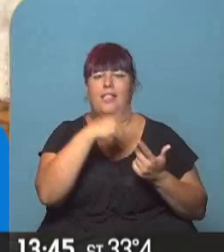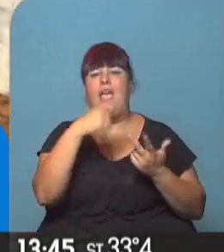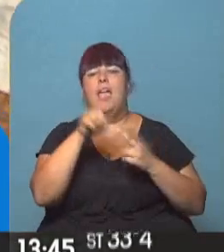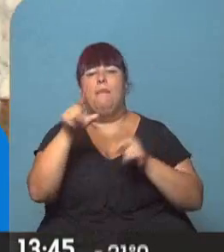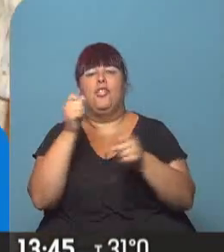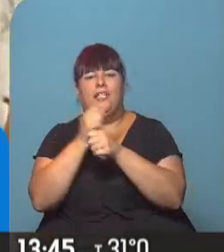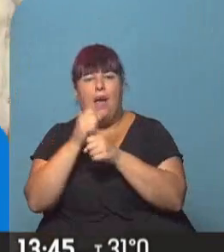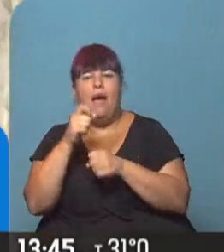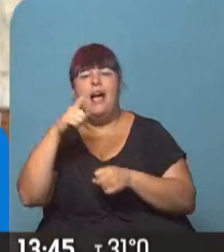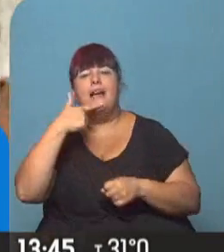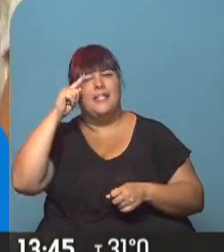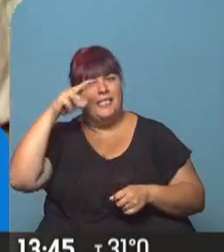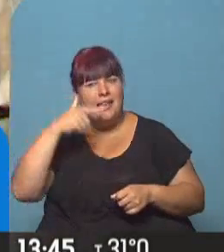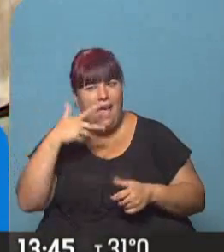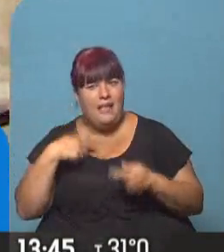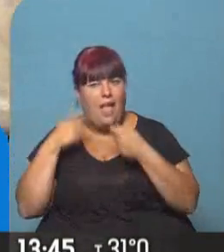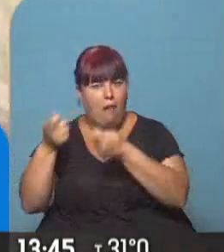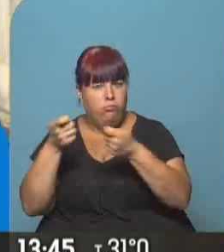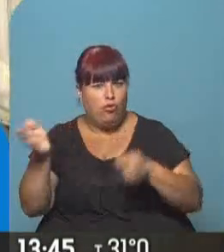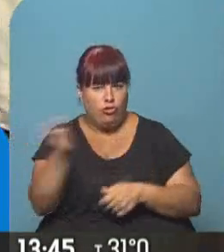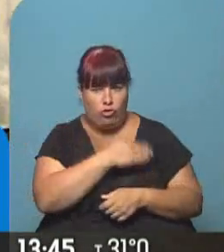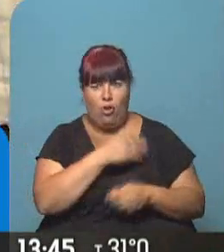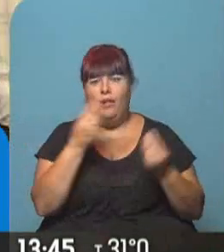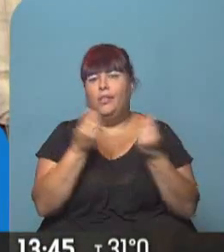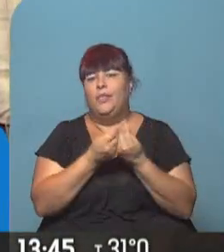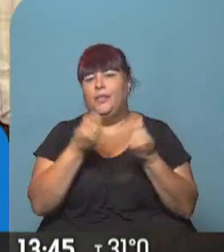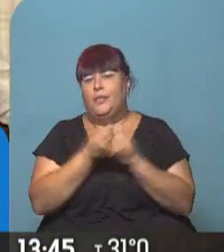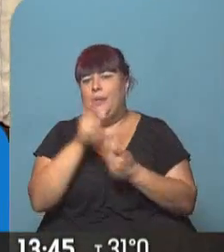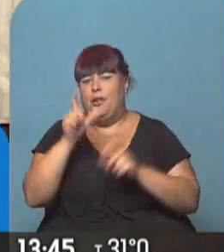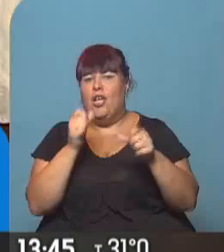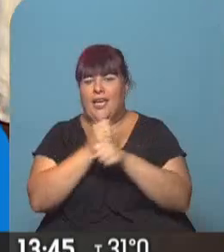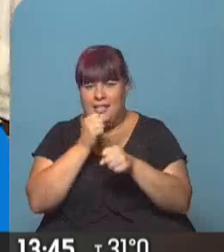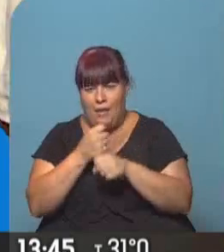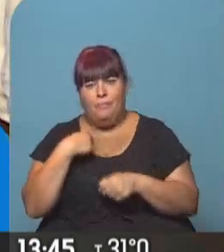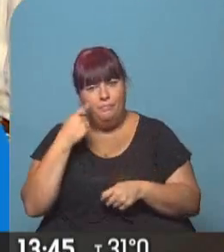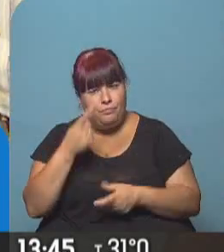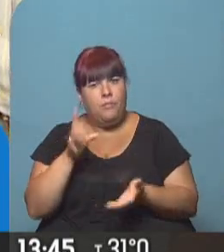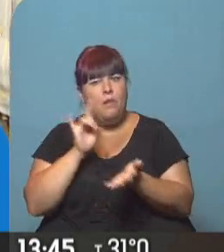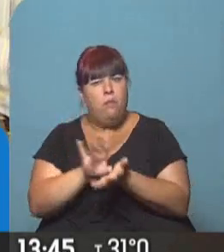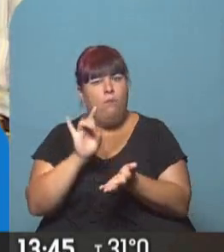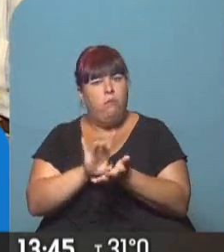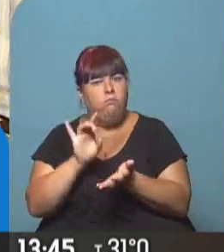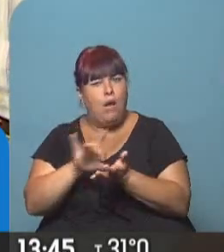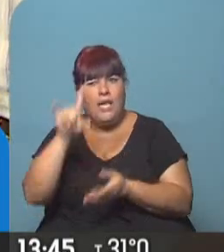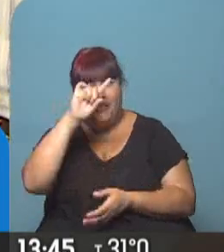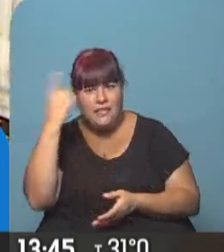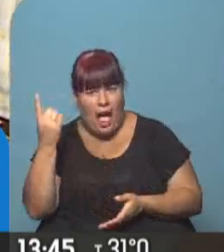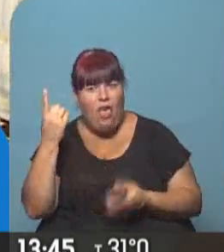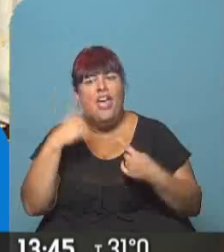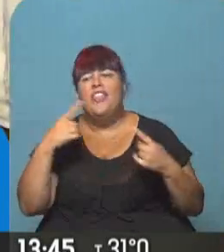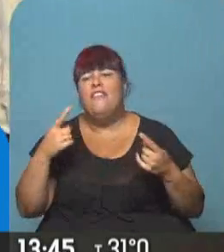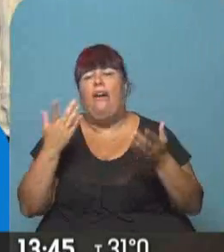los trabajadores de SENASA y la cantidad enorme de trabajadores que vemos que son despedidos del Estado con